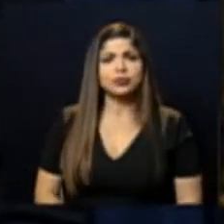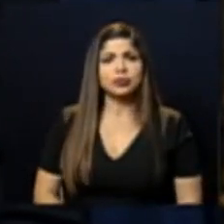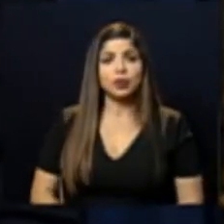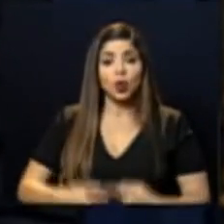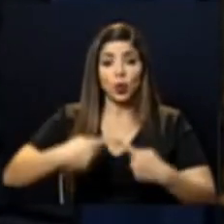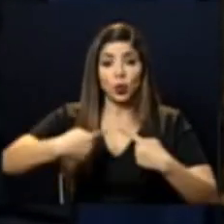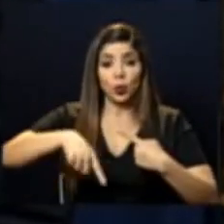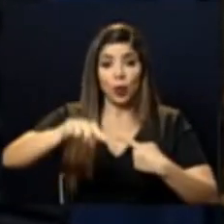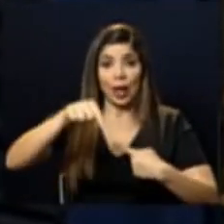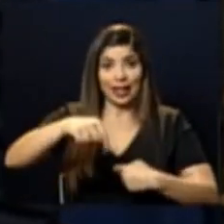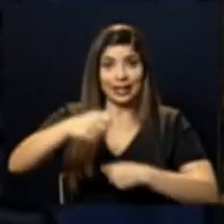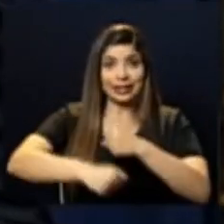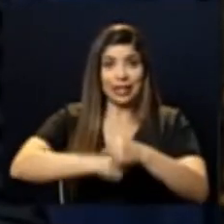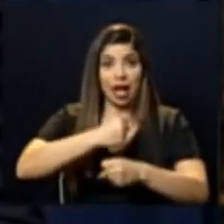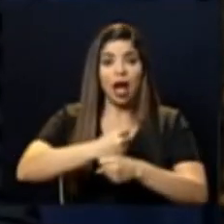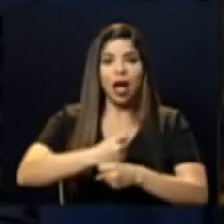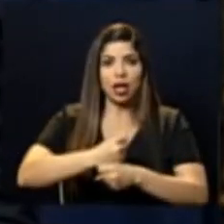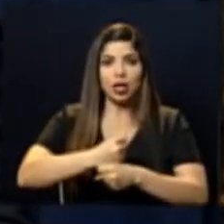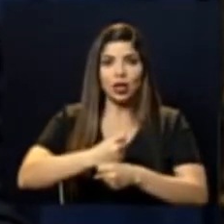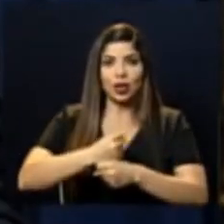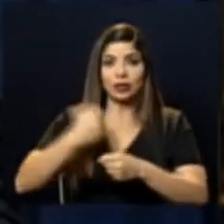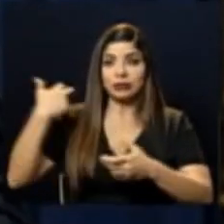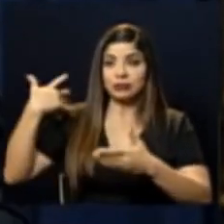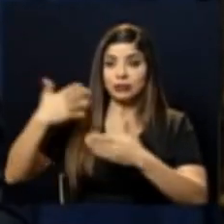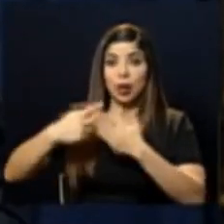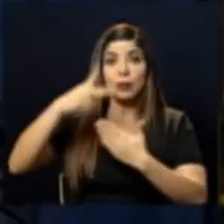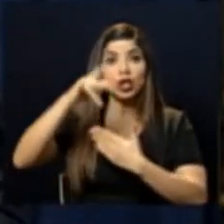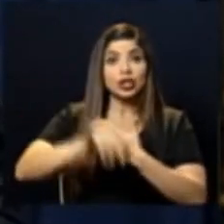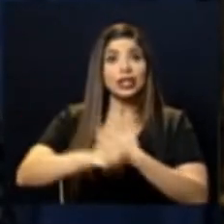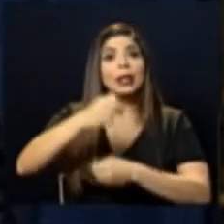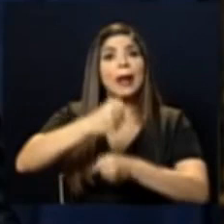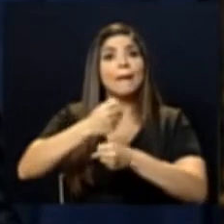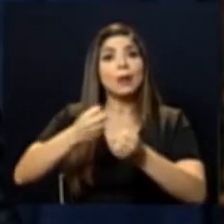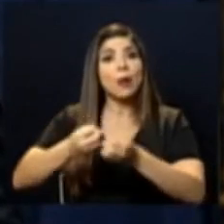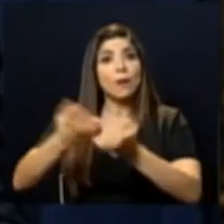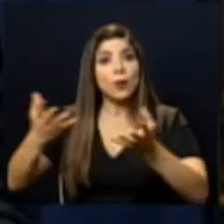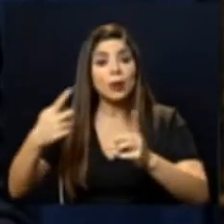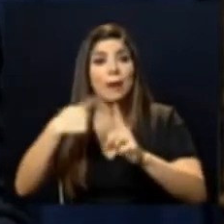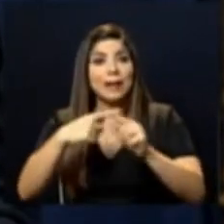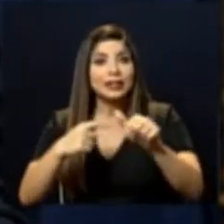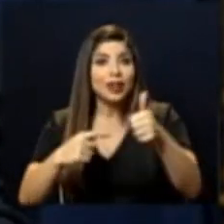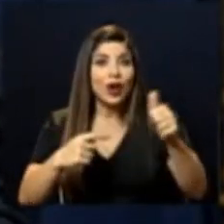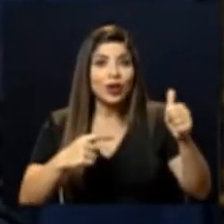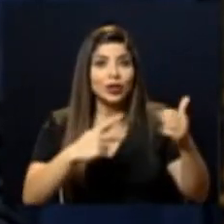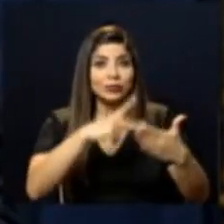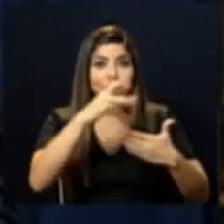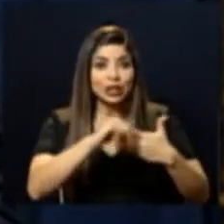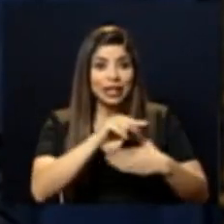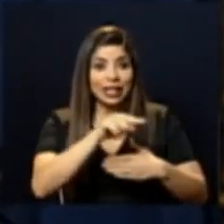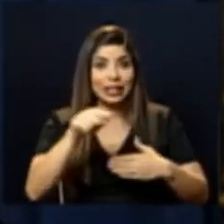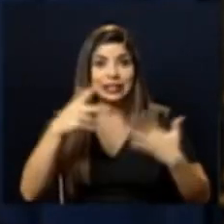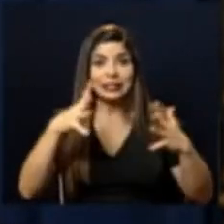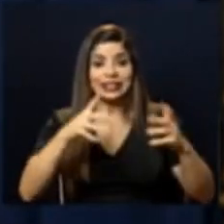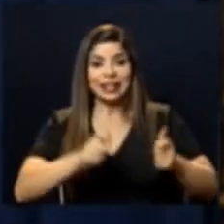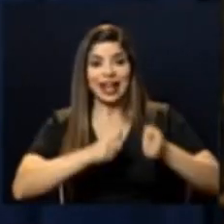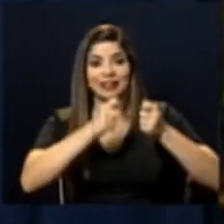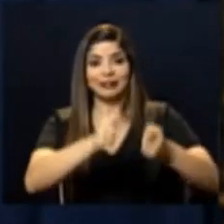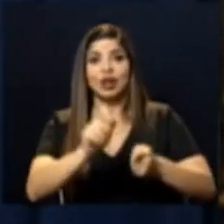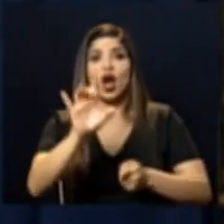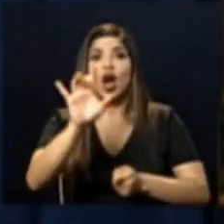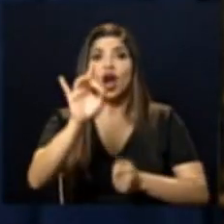Durante este año, además de los proyectos de empleo público y otros que presentó el 8 de